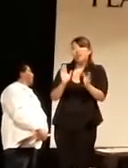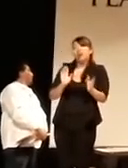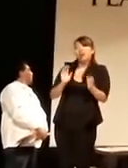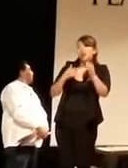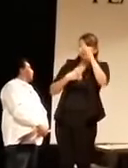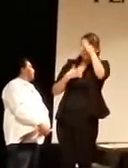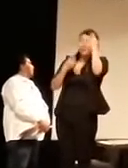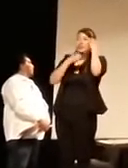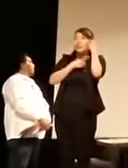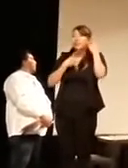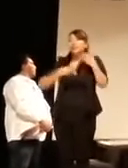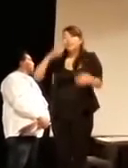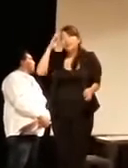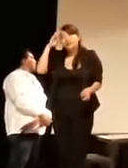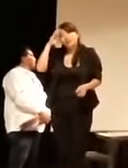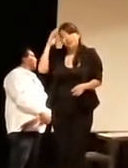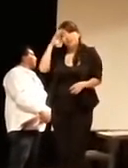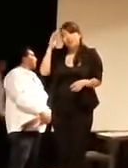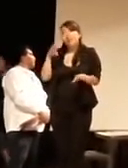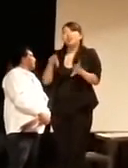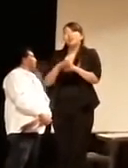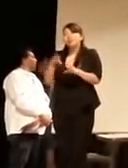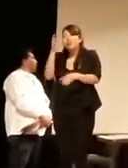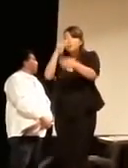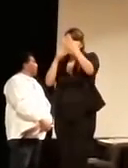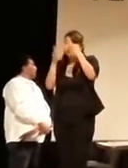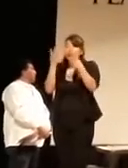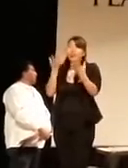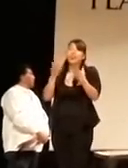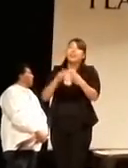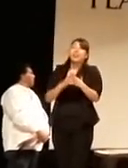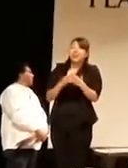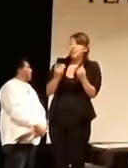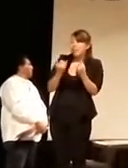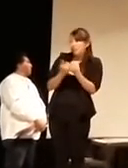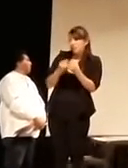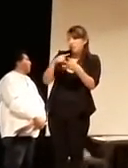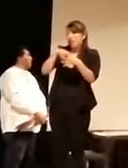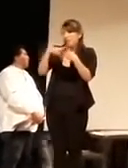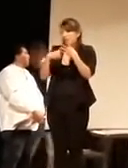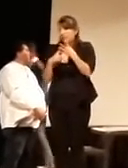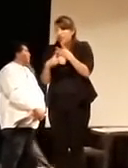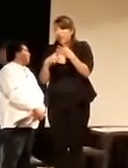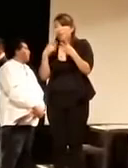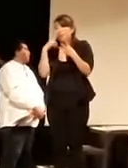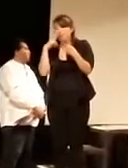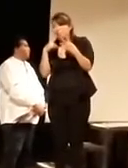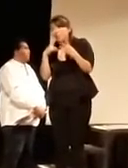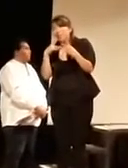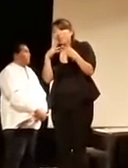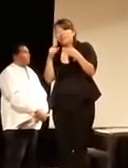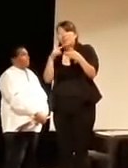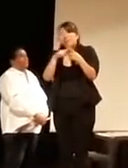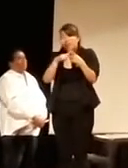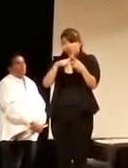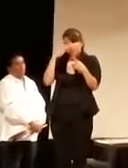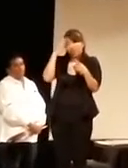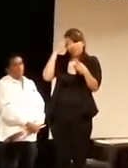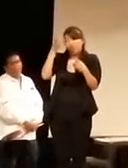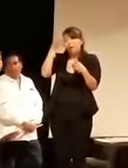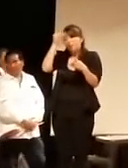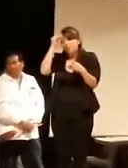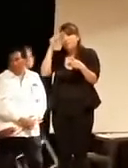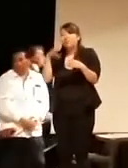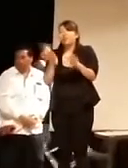conocimientos, que se acerca a los actores y a sus contextos, que se financia en muchas ocasiones con recursos públicos y